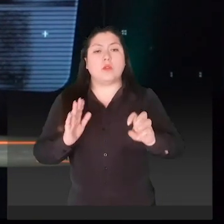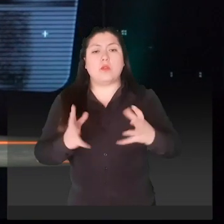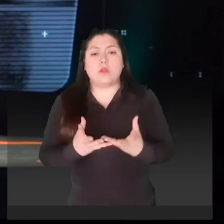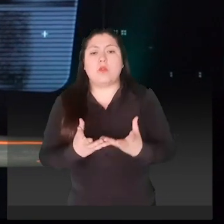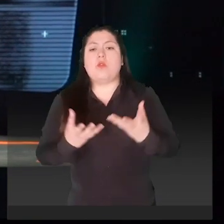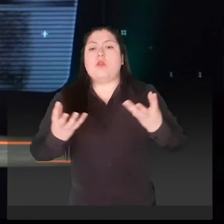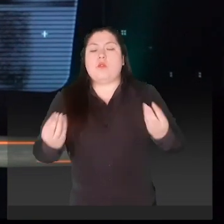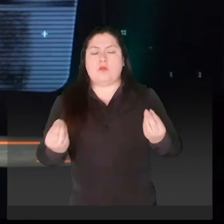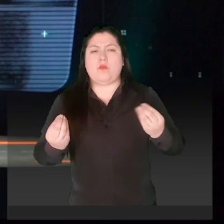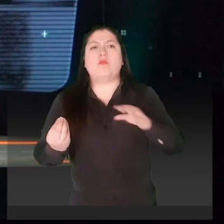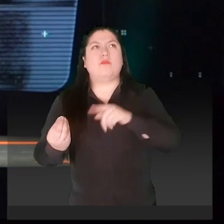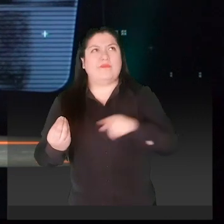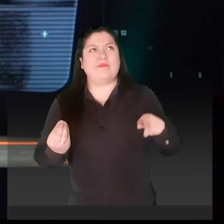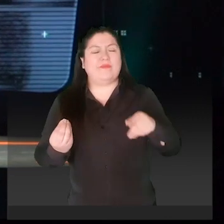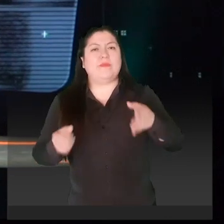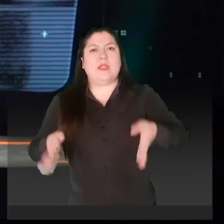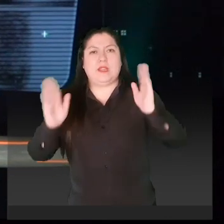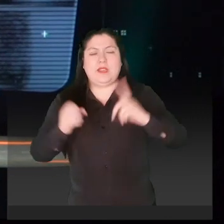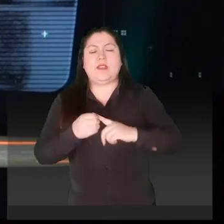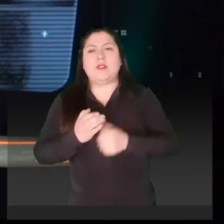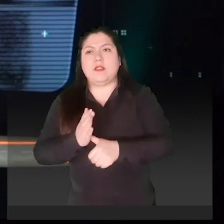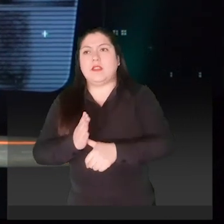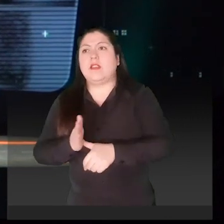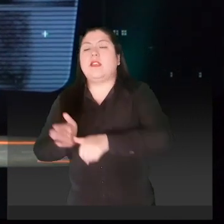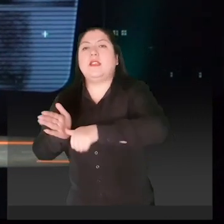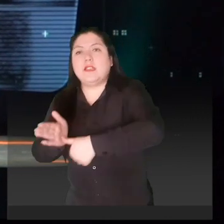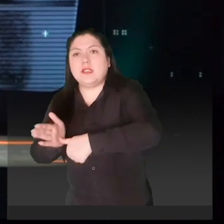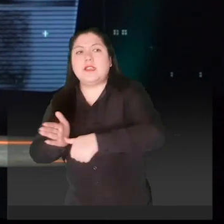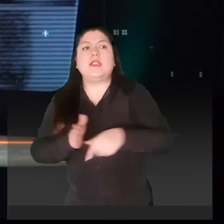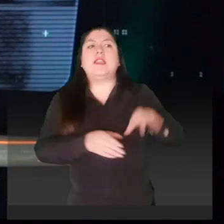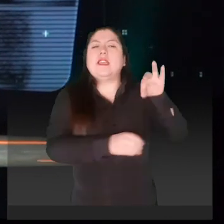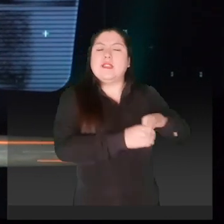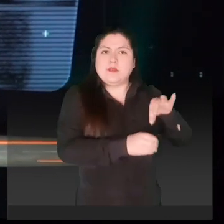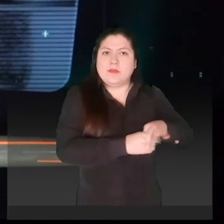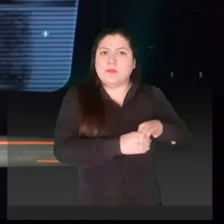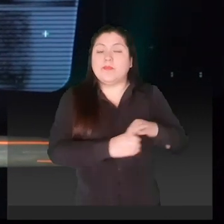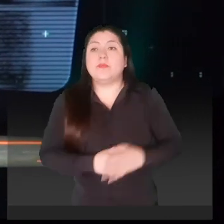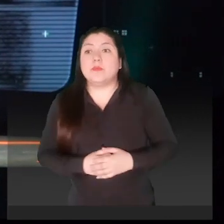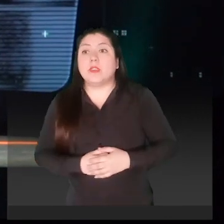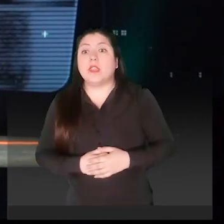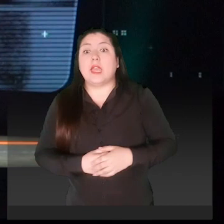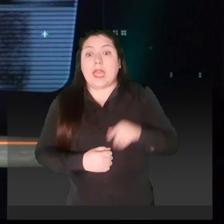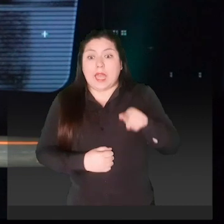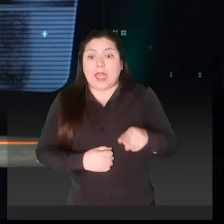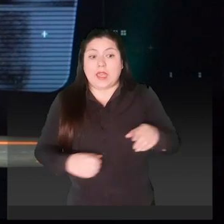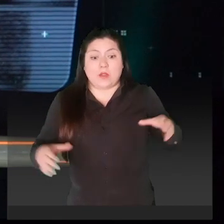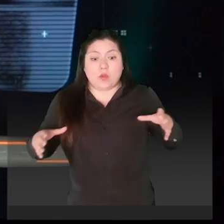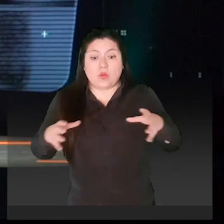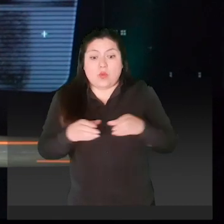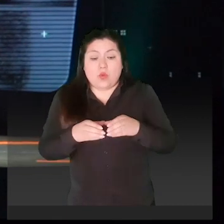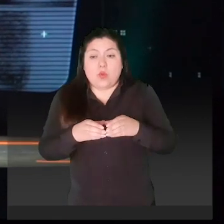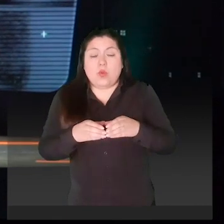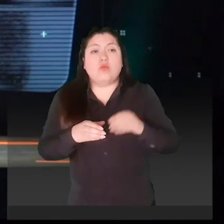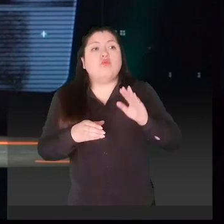misionales, la identificación y el área electoral. Fue a través de este documento que una comisión canadiense